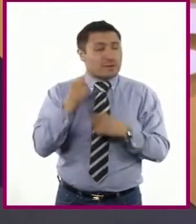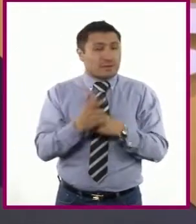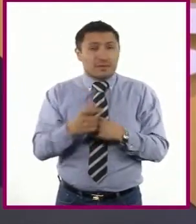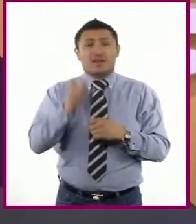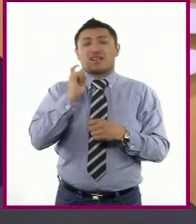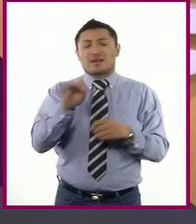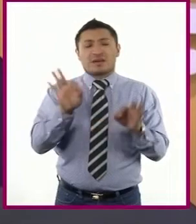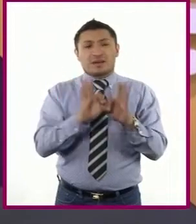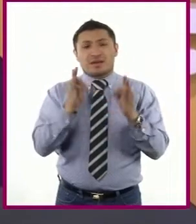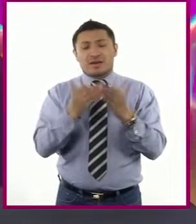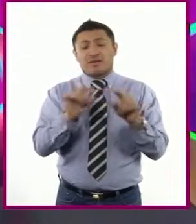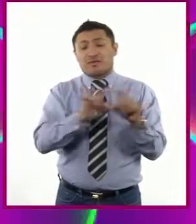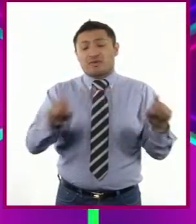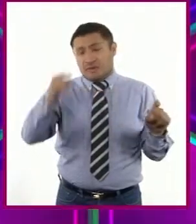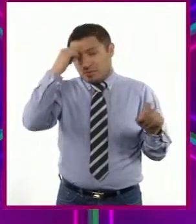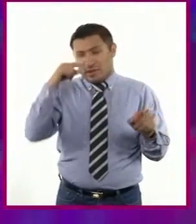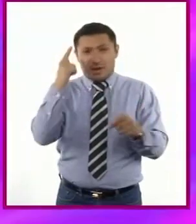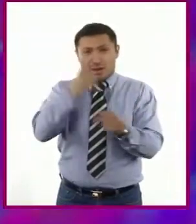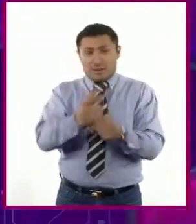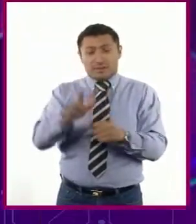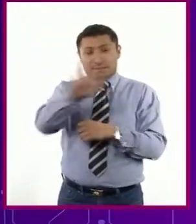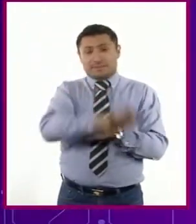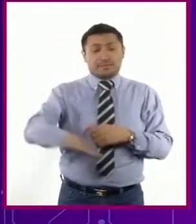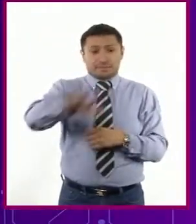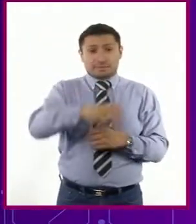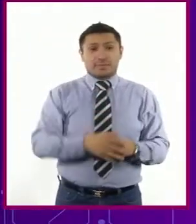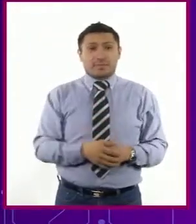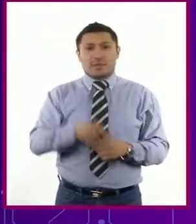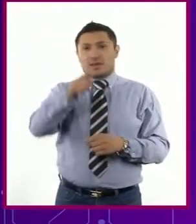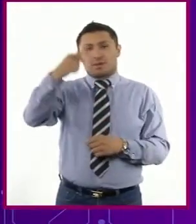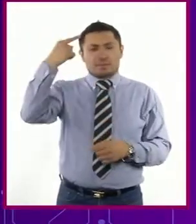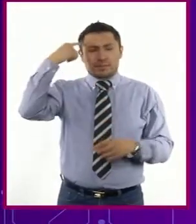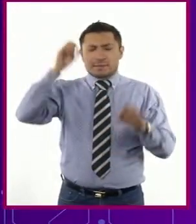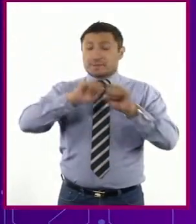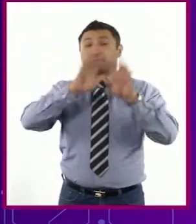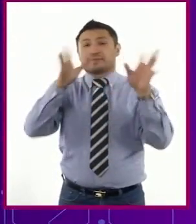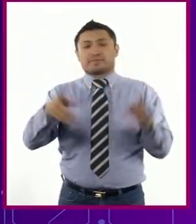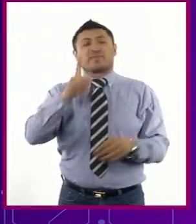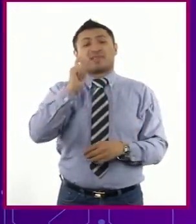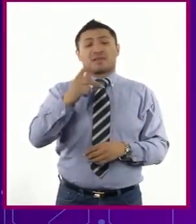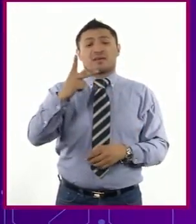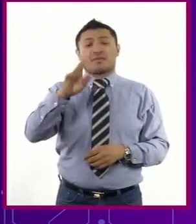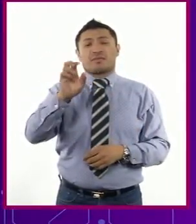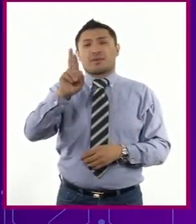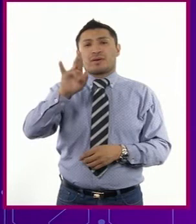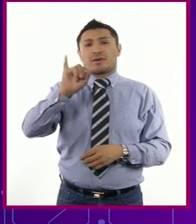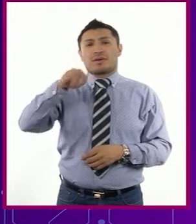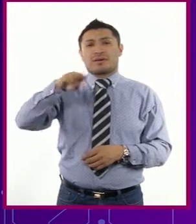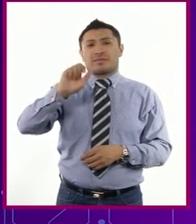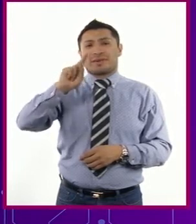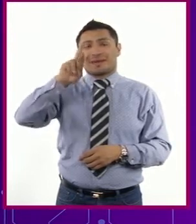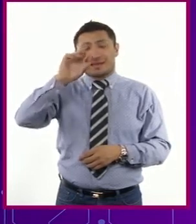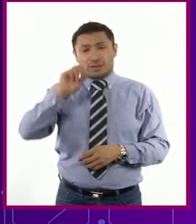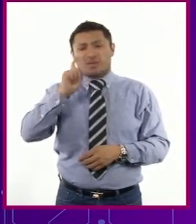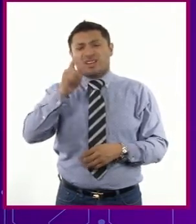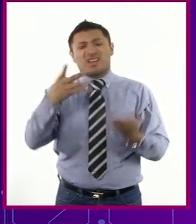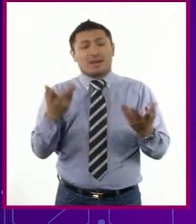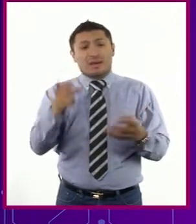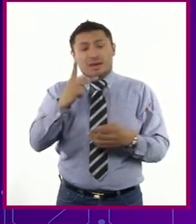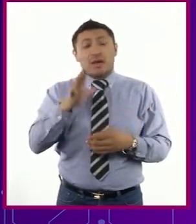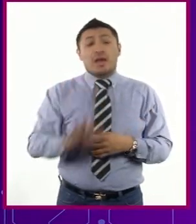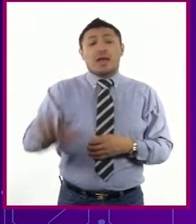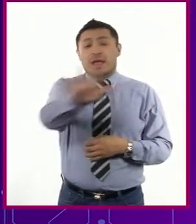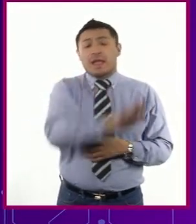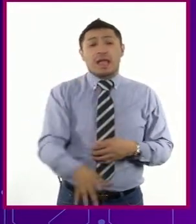para calcular estas dimensiones. Tengamos claro qué es el perímetro. El perímetro es la